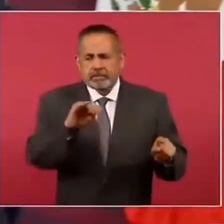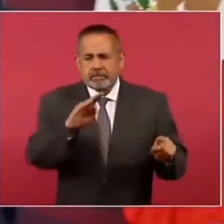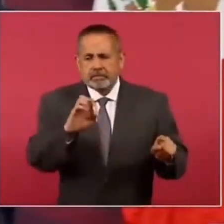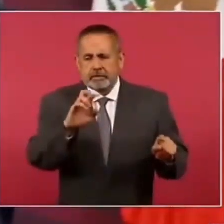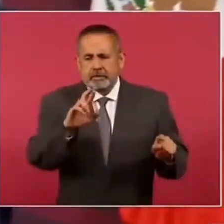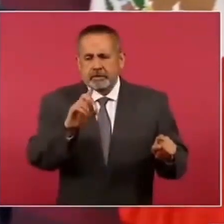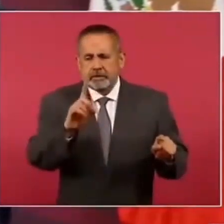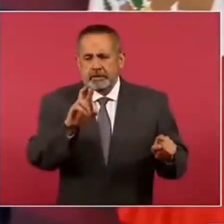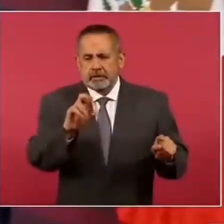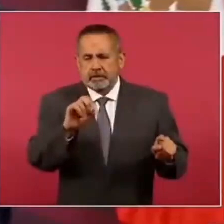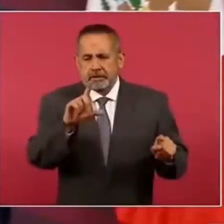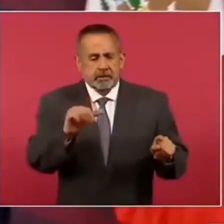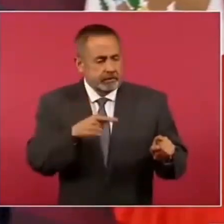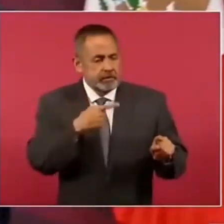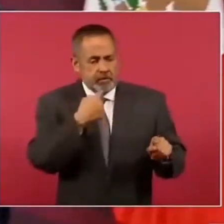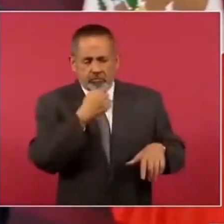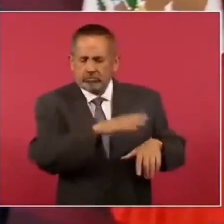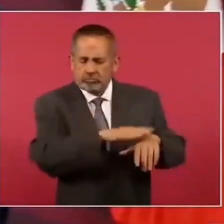Iberdrola,